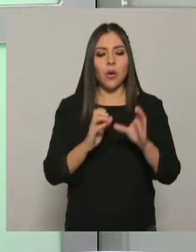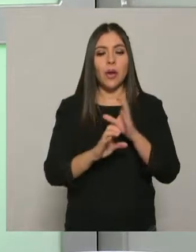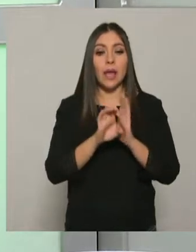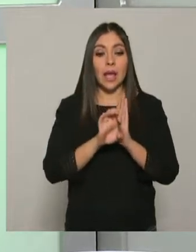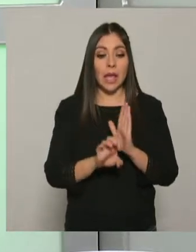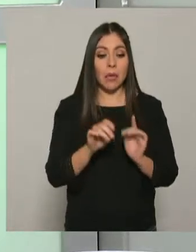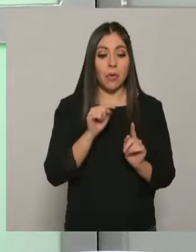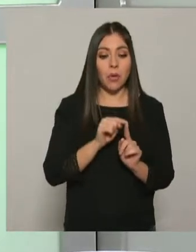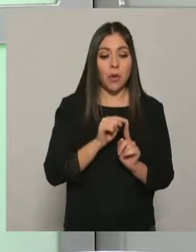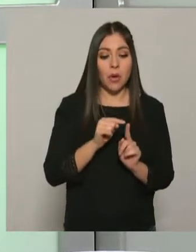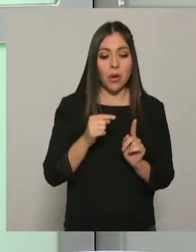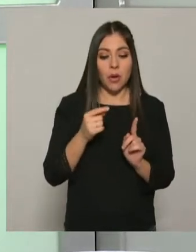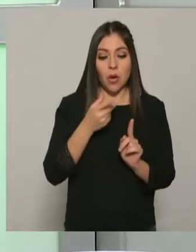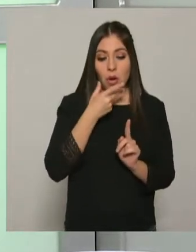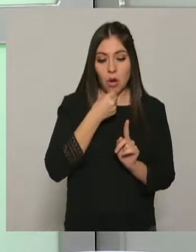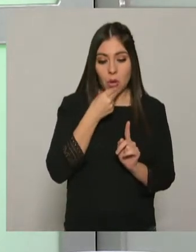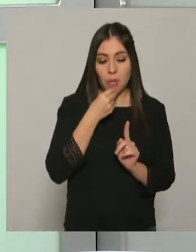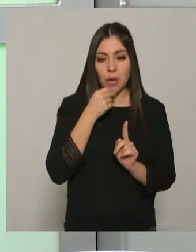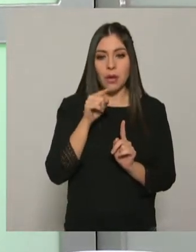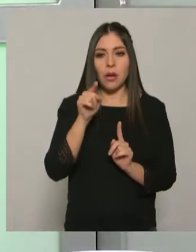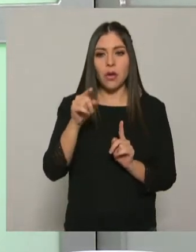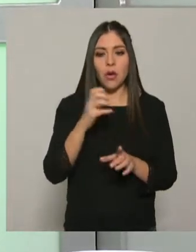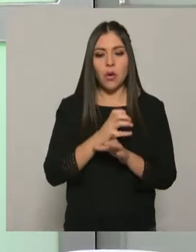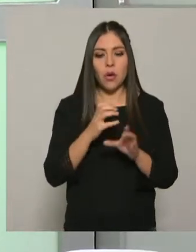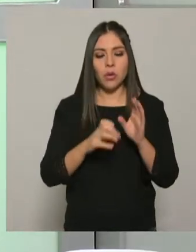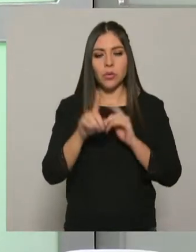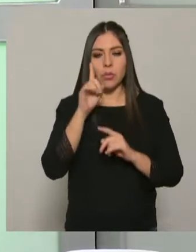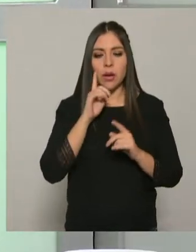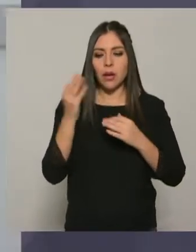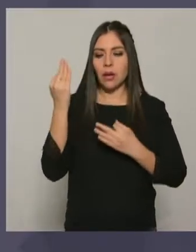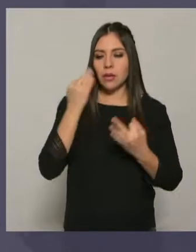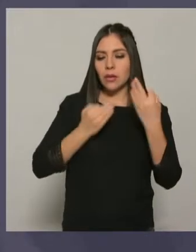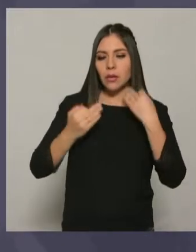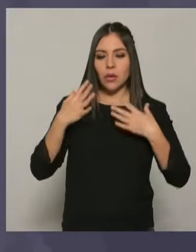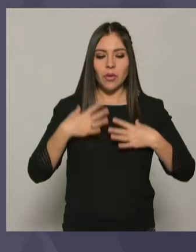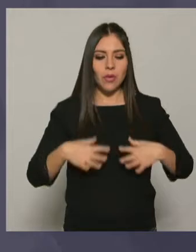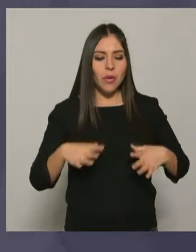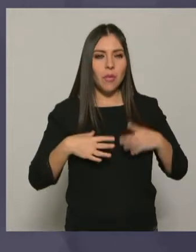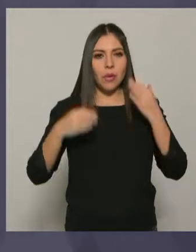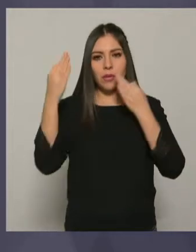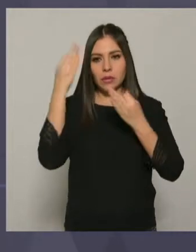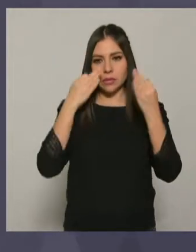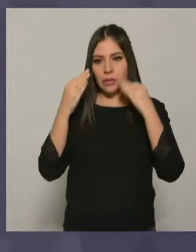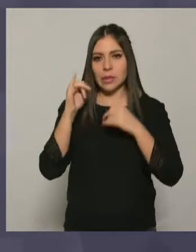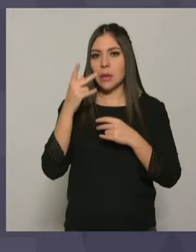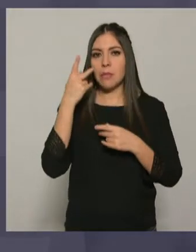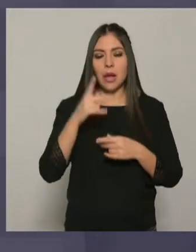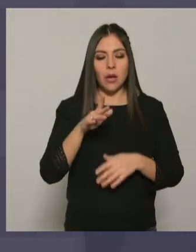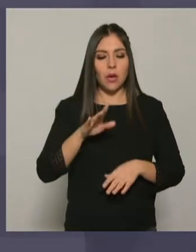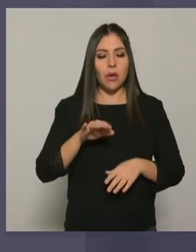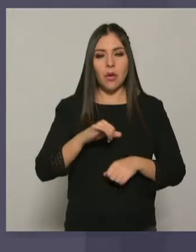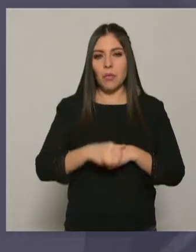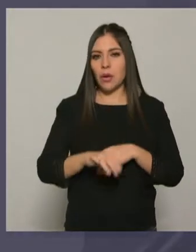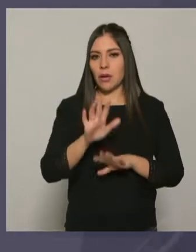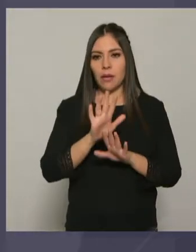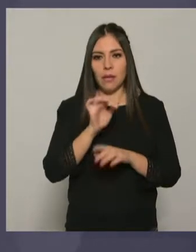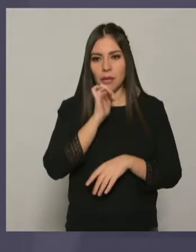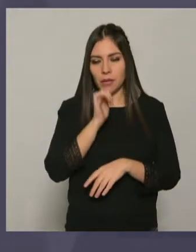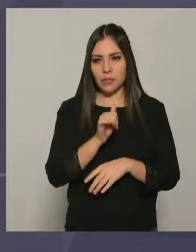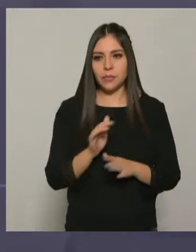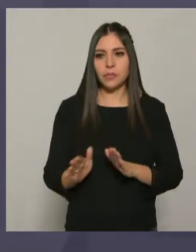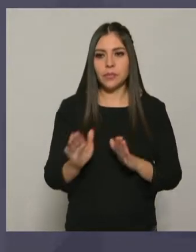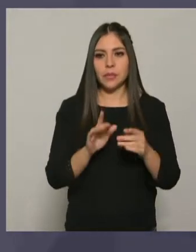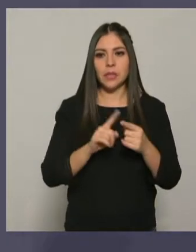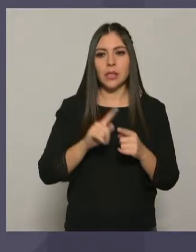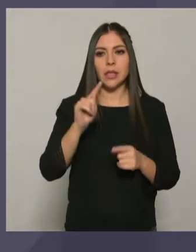su identidad ni su anatomía. ¿Ok? Las personas transgénero son aquellas personas que asumen la identidad del género, del otro